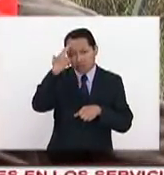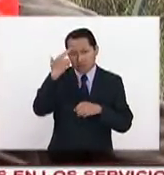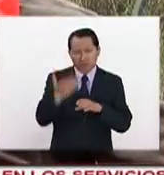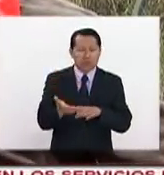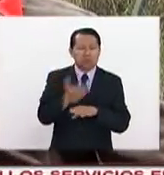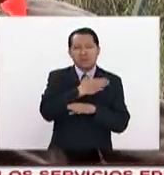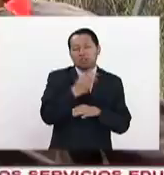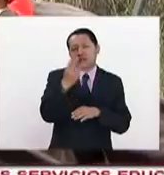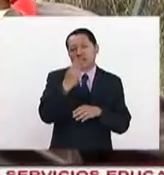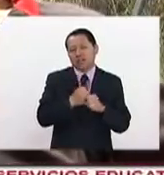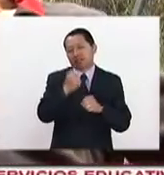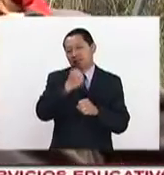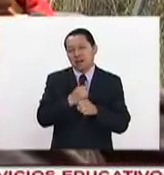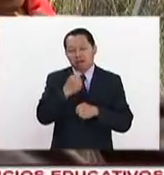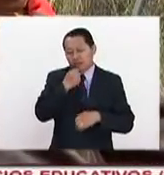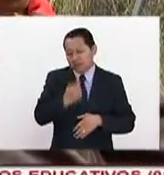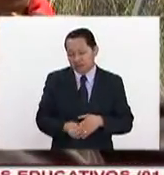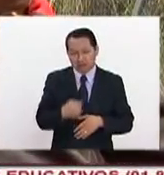los 3 años.